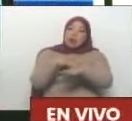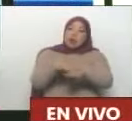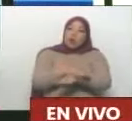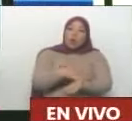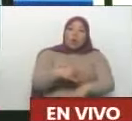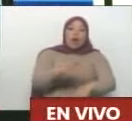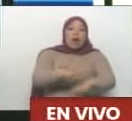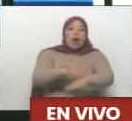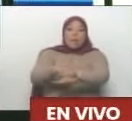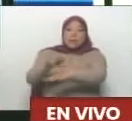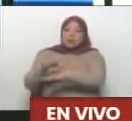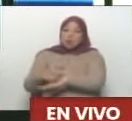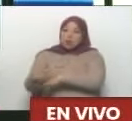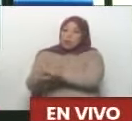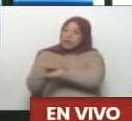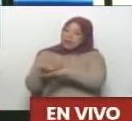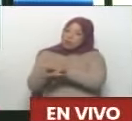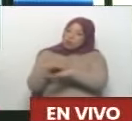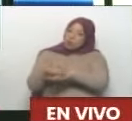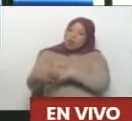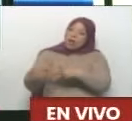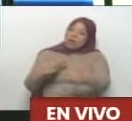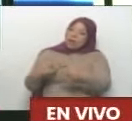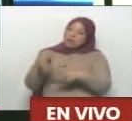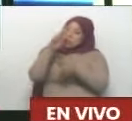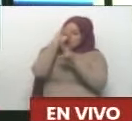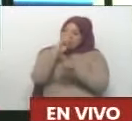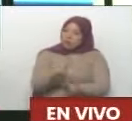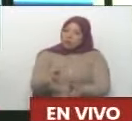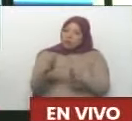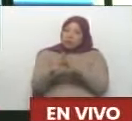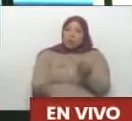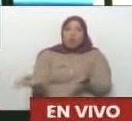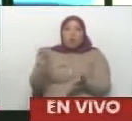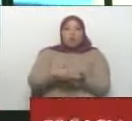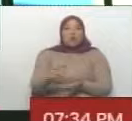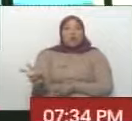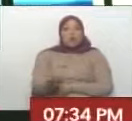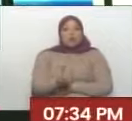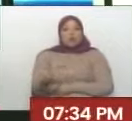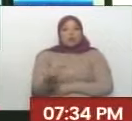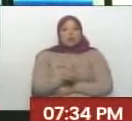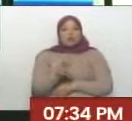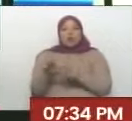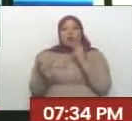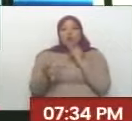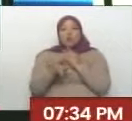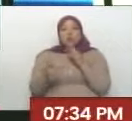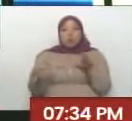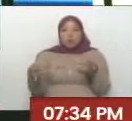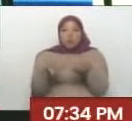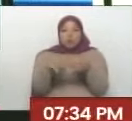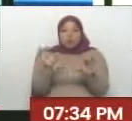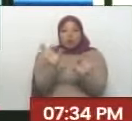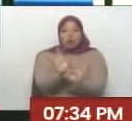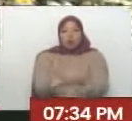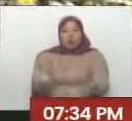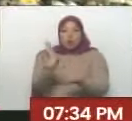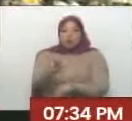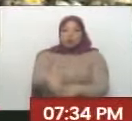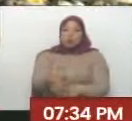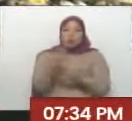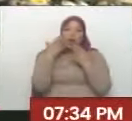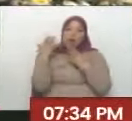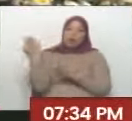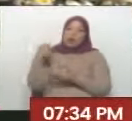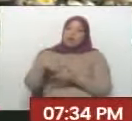y se pueda restablecer una relación de respeto, no volverán a Venezuela. Esa oficina técnica no volverá a Venezuela. Pasamos